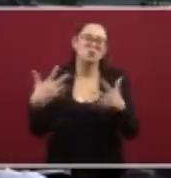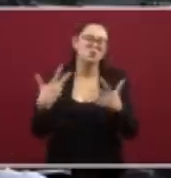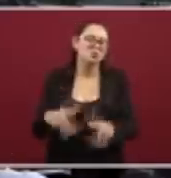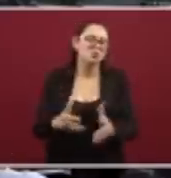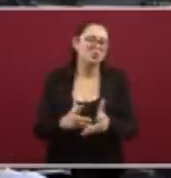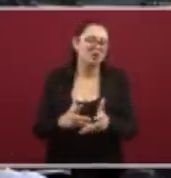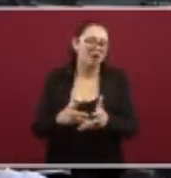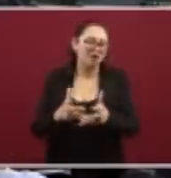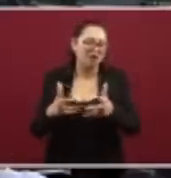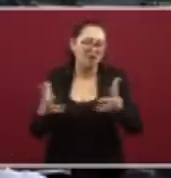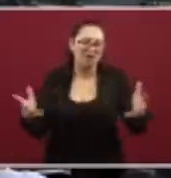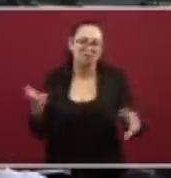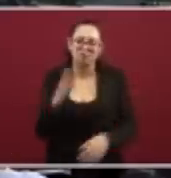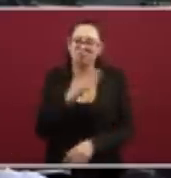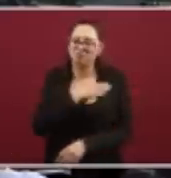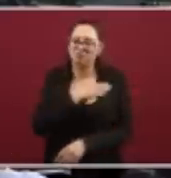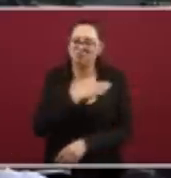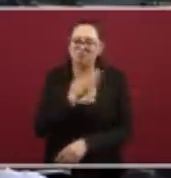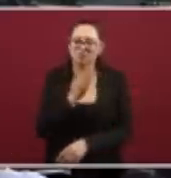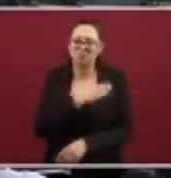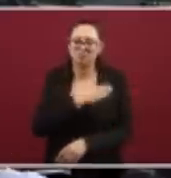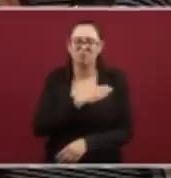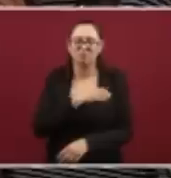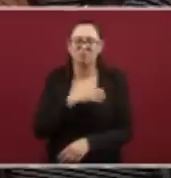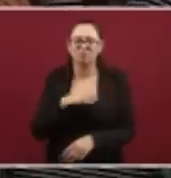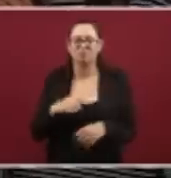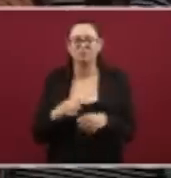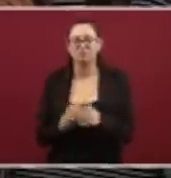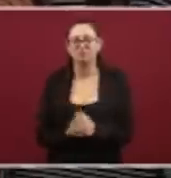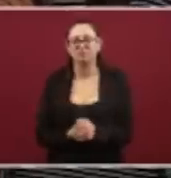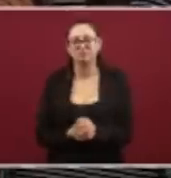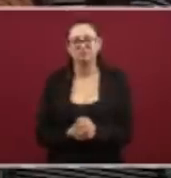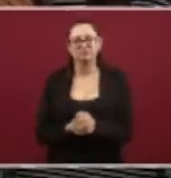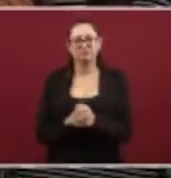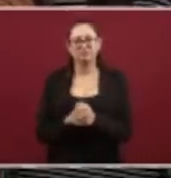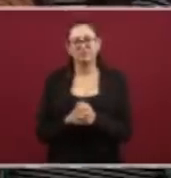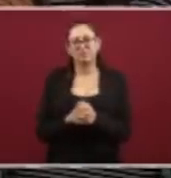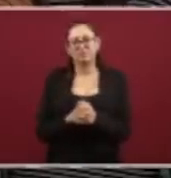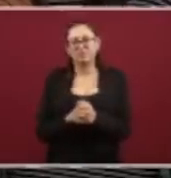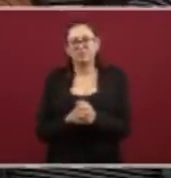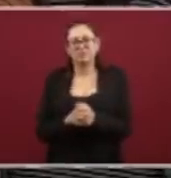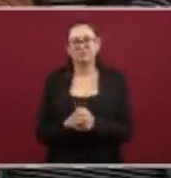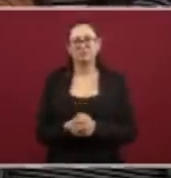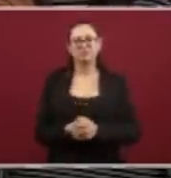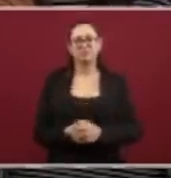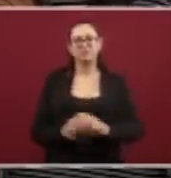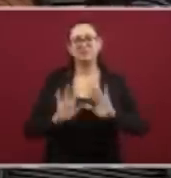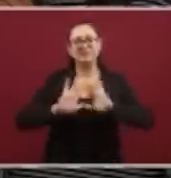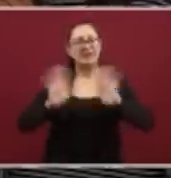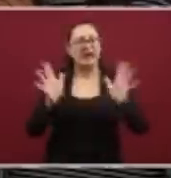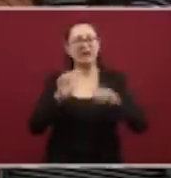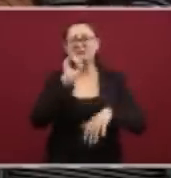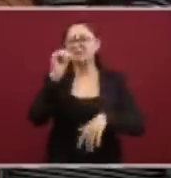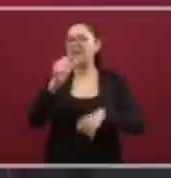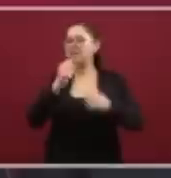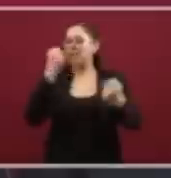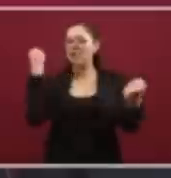del pueblo de méxico entonces que digo nada de confrontación